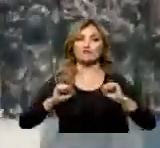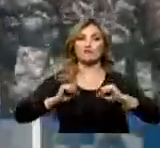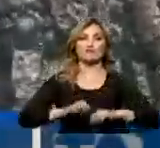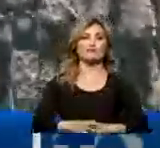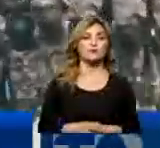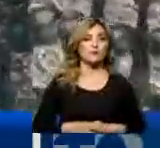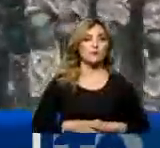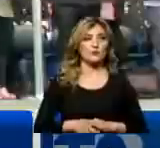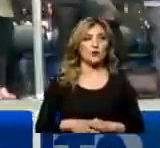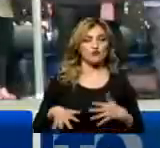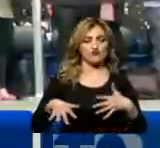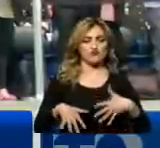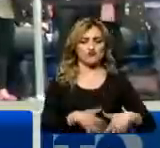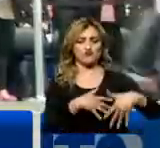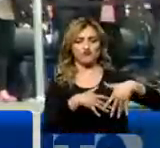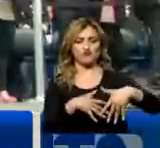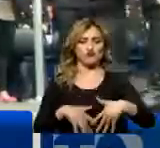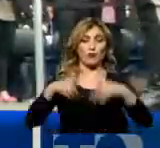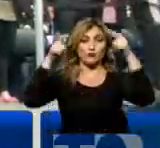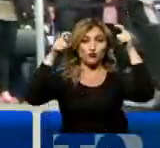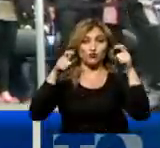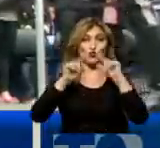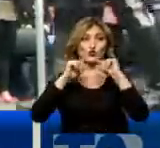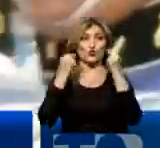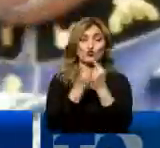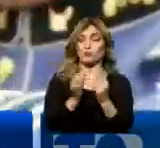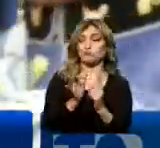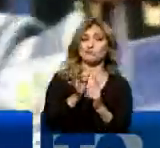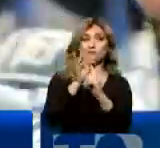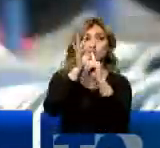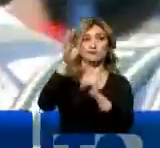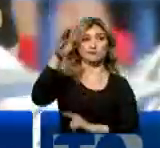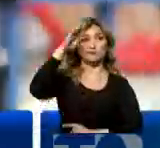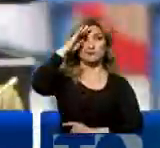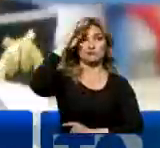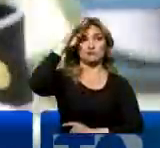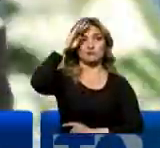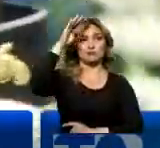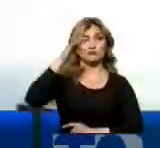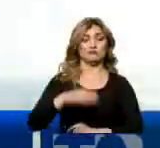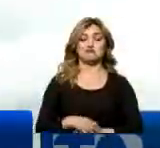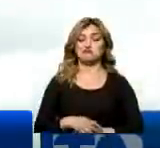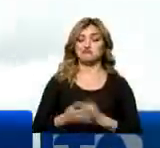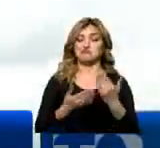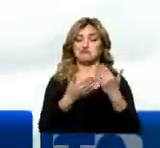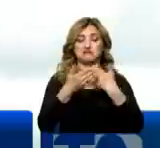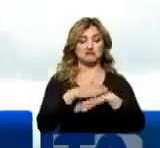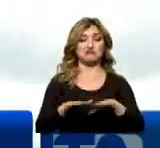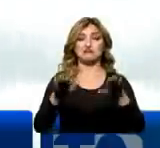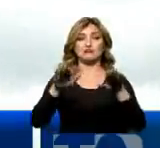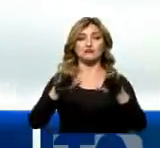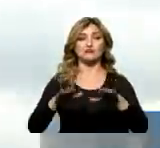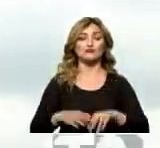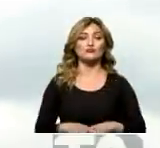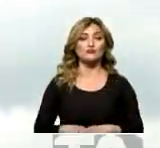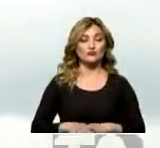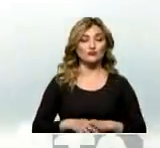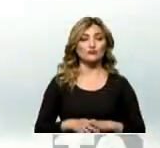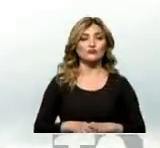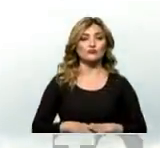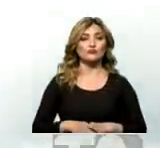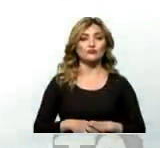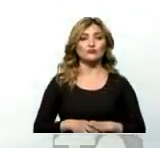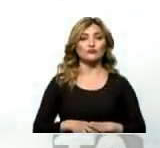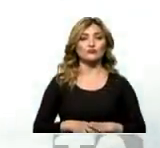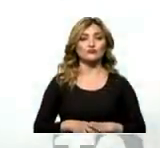imponente desfile de cadetes graduados y grupos de élite de la policía, se cerró la ceremonia. En Quito, Freddy Paredes,